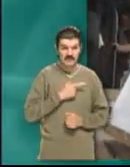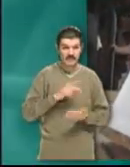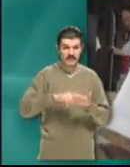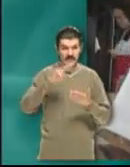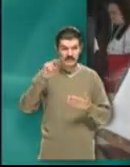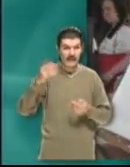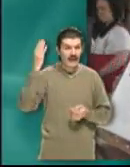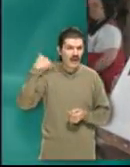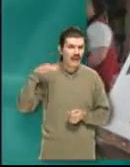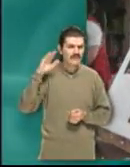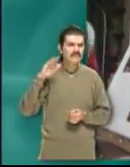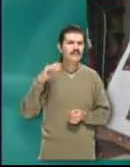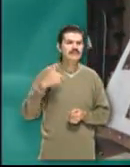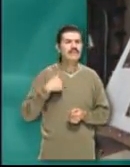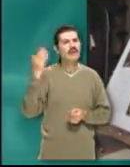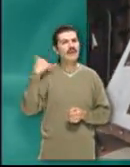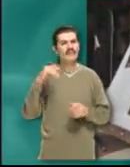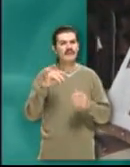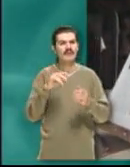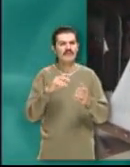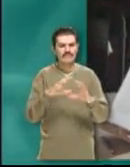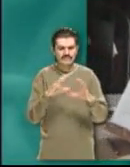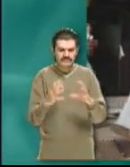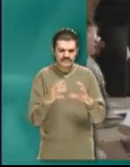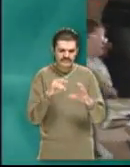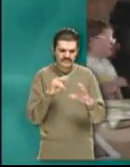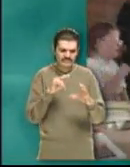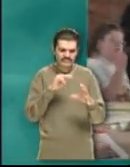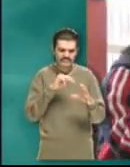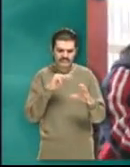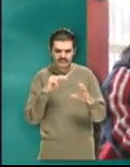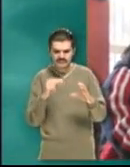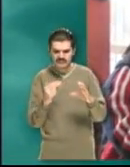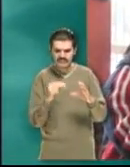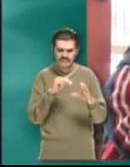¿Pero te gustaba la pintura desde antes? Yo antes pintaba cerámica.